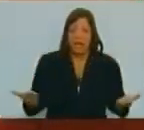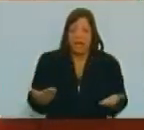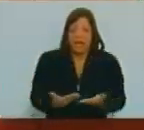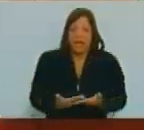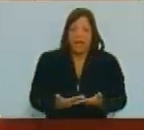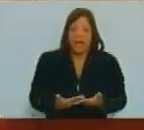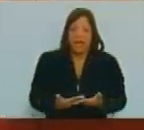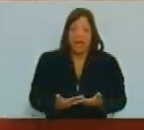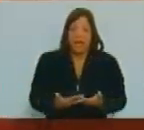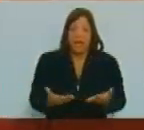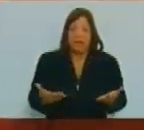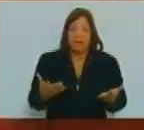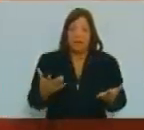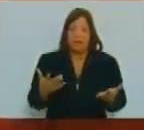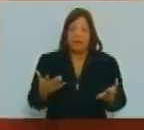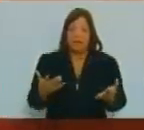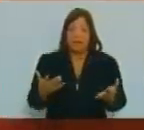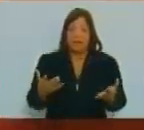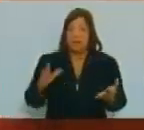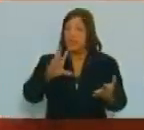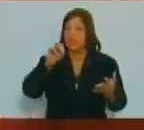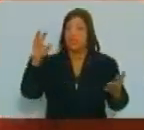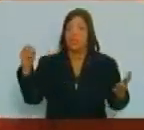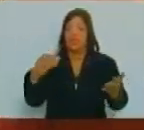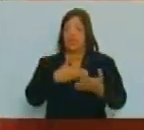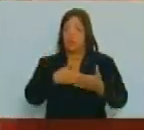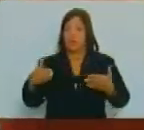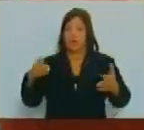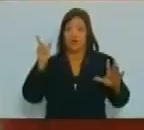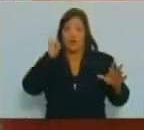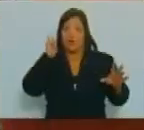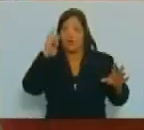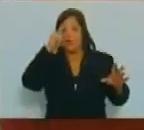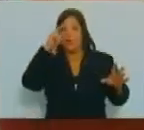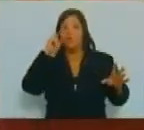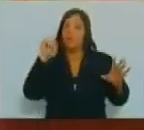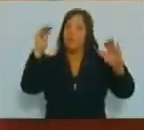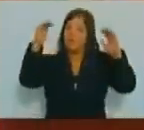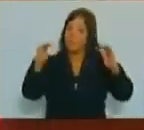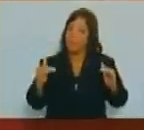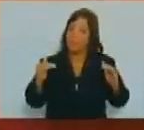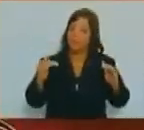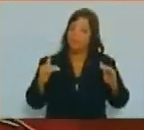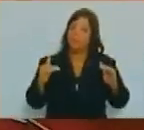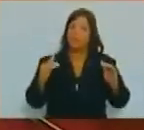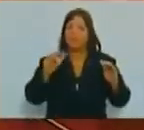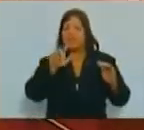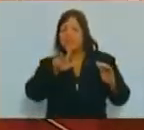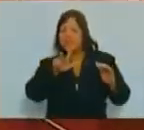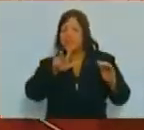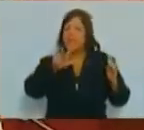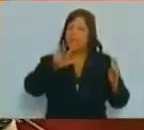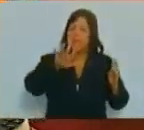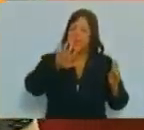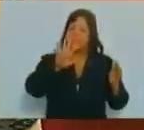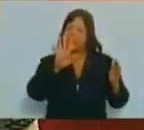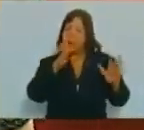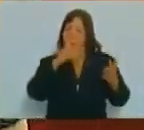en esa cantidad no éramos 500 millones de tintori no eran de lejos 5 millones